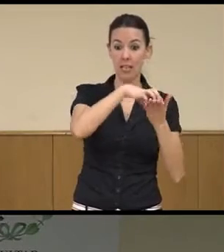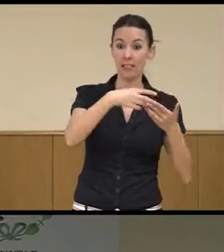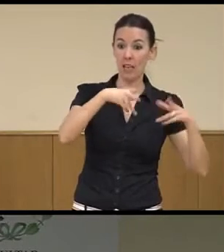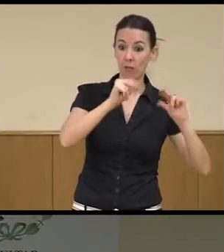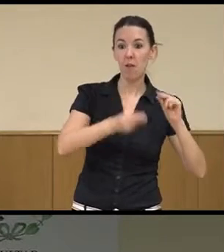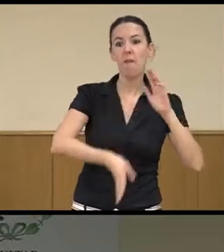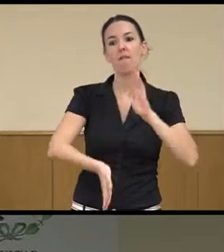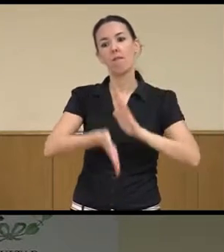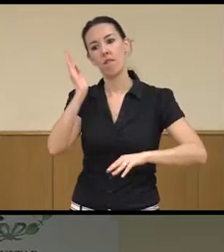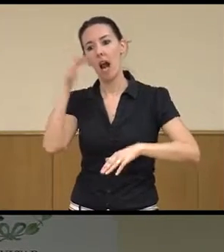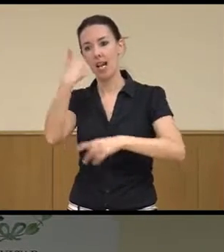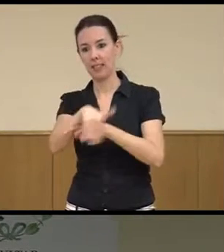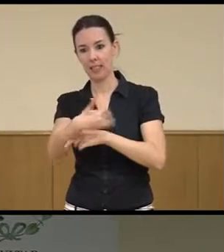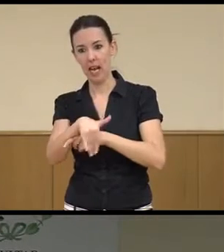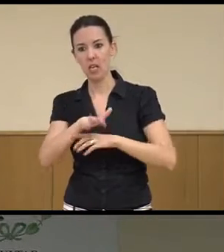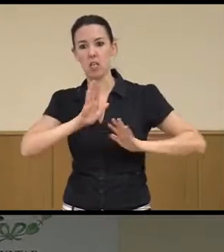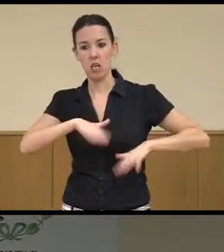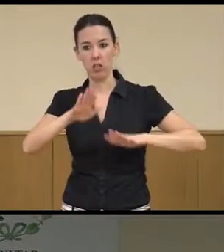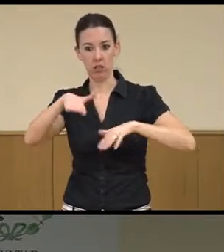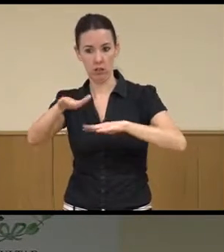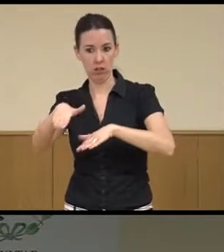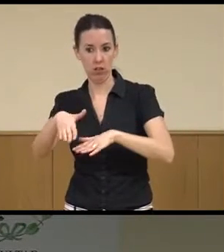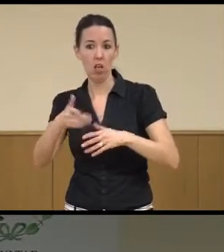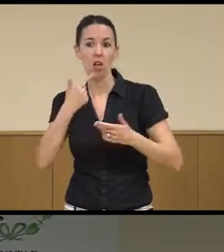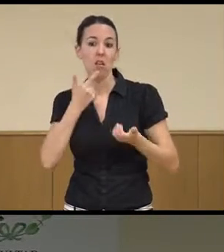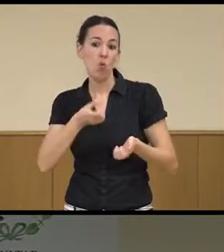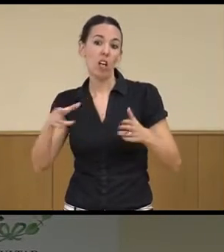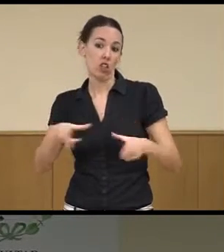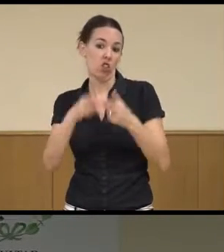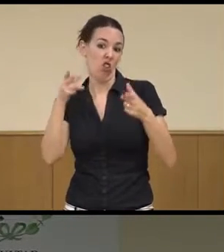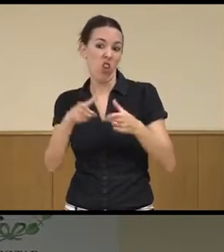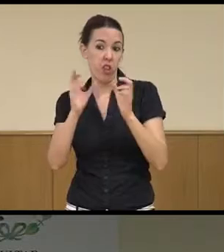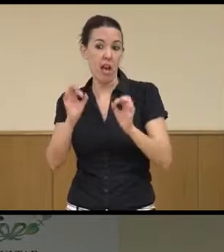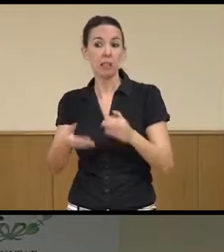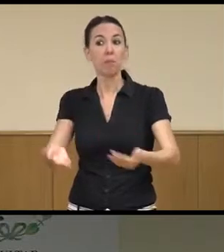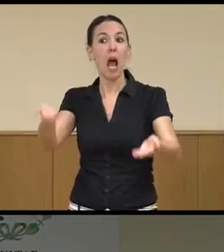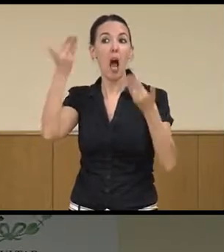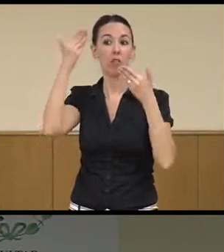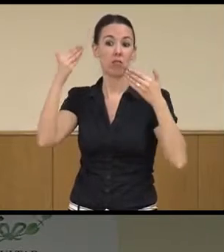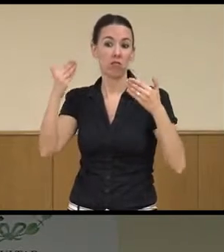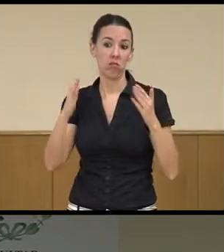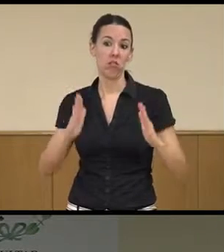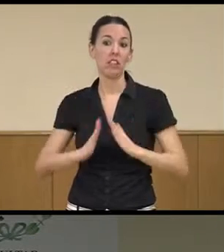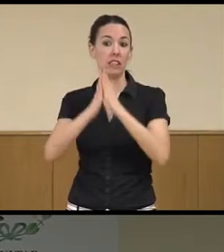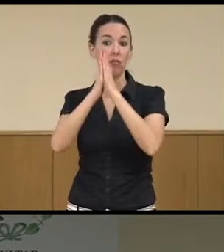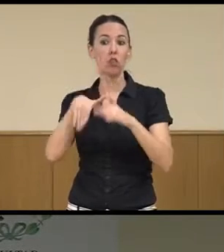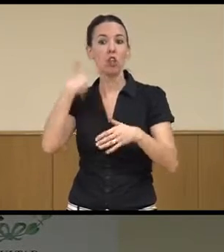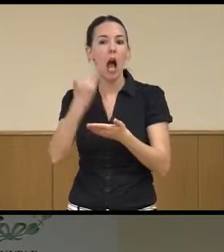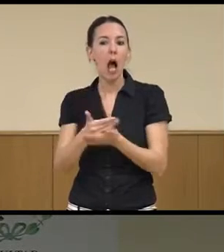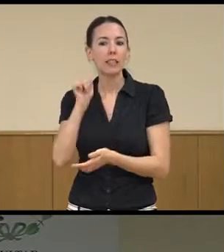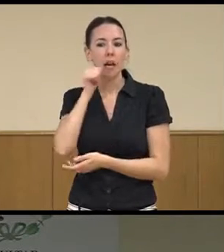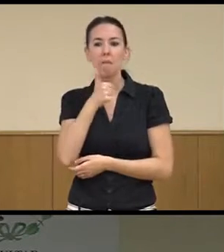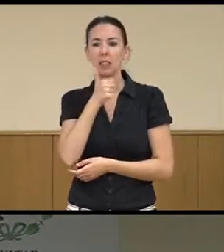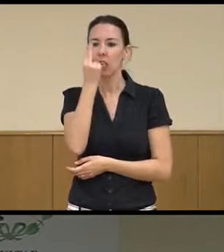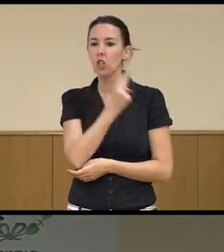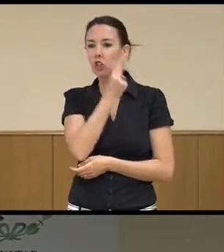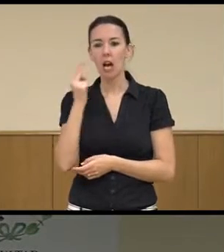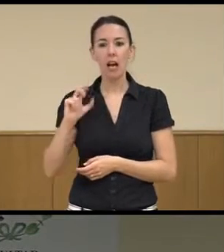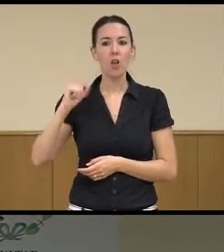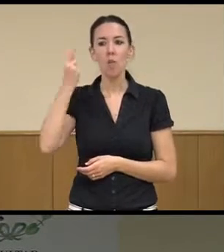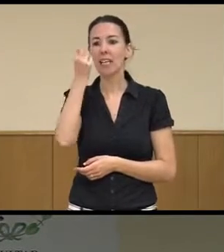procesiones más solemnes, manifestaciones religiosas sociales, que honrando a los santos patronos incluso al misterio más sagrado del catolicismo,